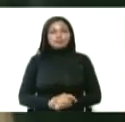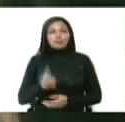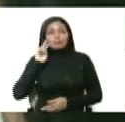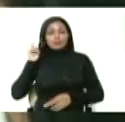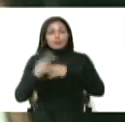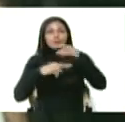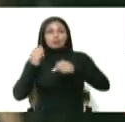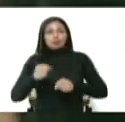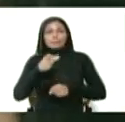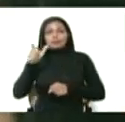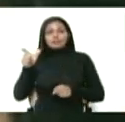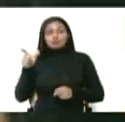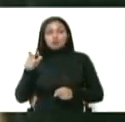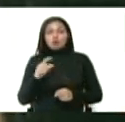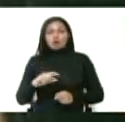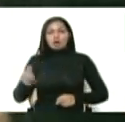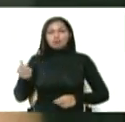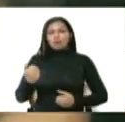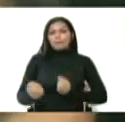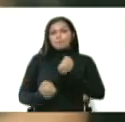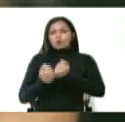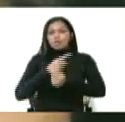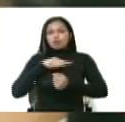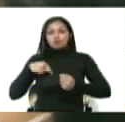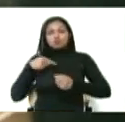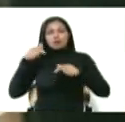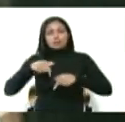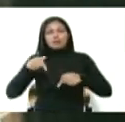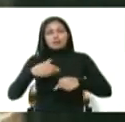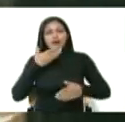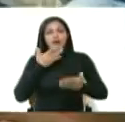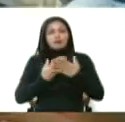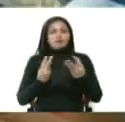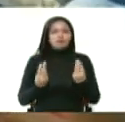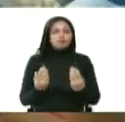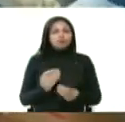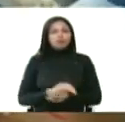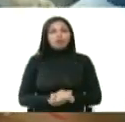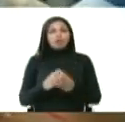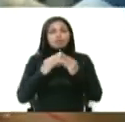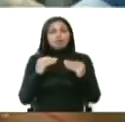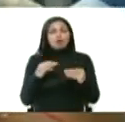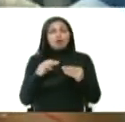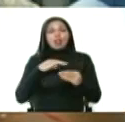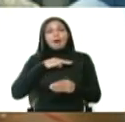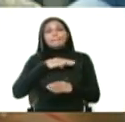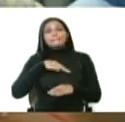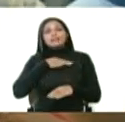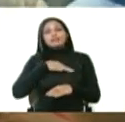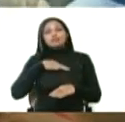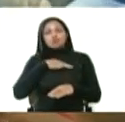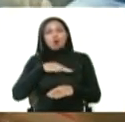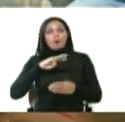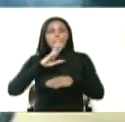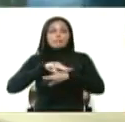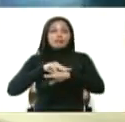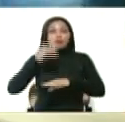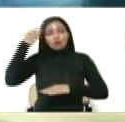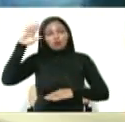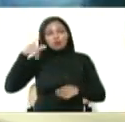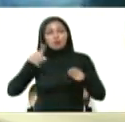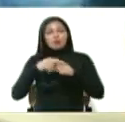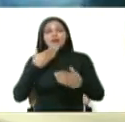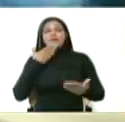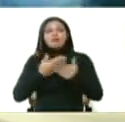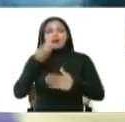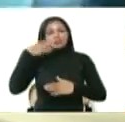revolucionarios, gente que está restiada con nosotros, y yo desde aquí agradezco a toda la misión médico cubana, de verdad,